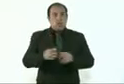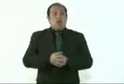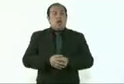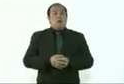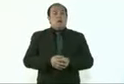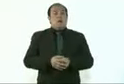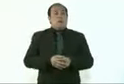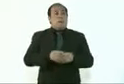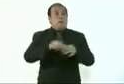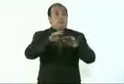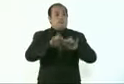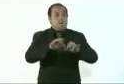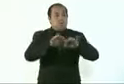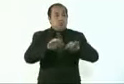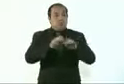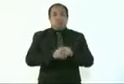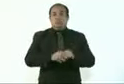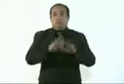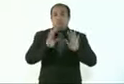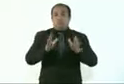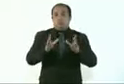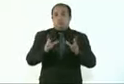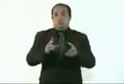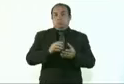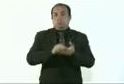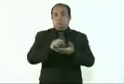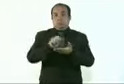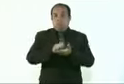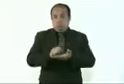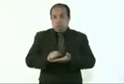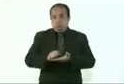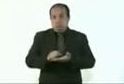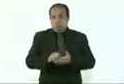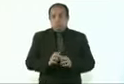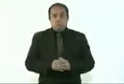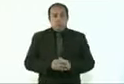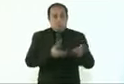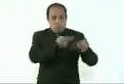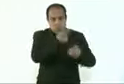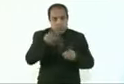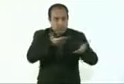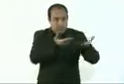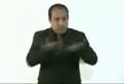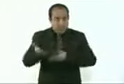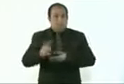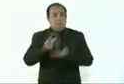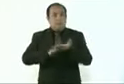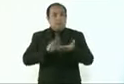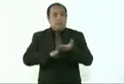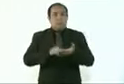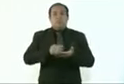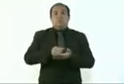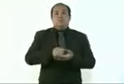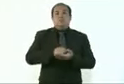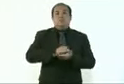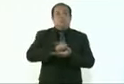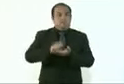formatos. Entonces, si ya llegan con los formatos llenos, con el documento que se expide en